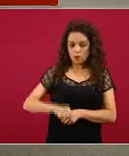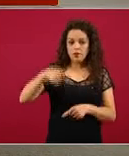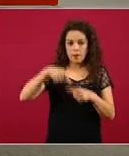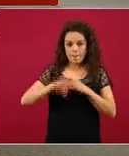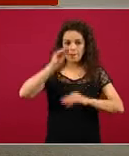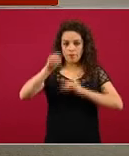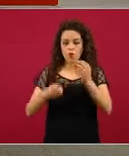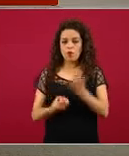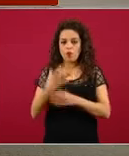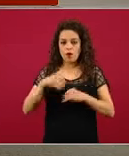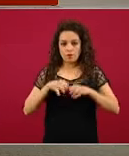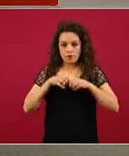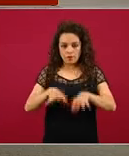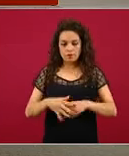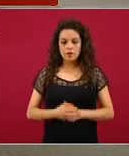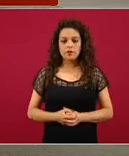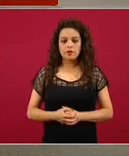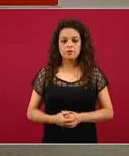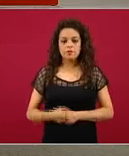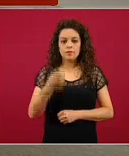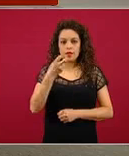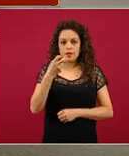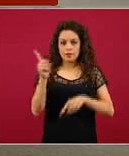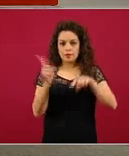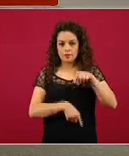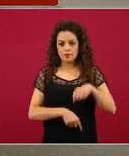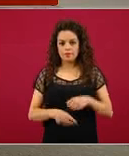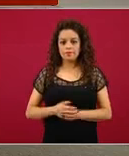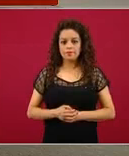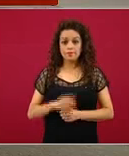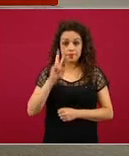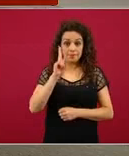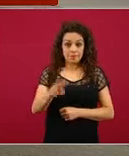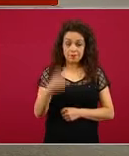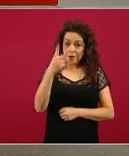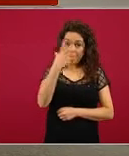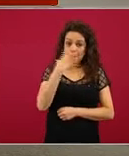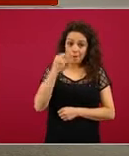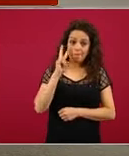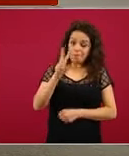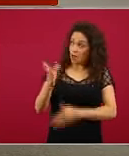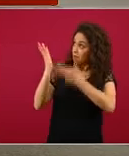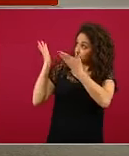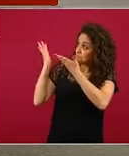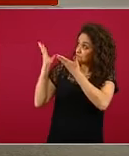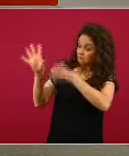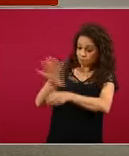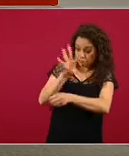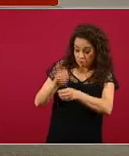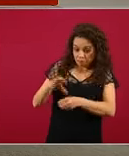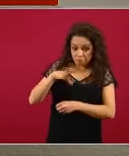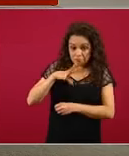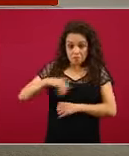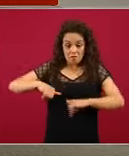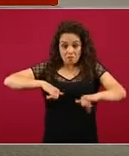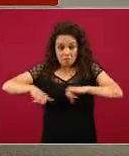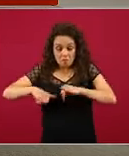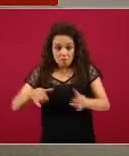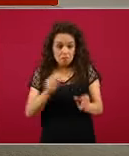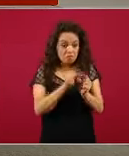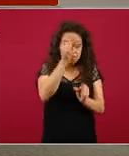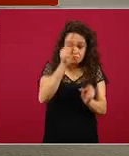favor. Allí. Mire usted qué bonito. Ahí están todos los datos. Hay un mapa, hay gráficas.